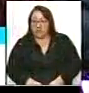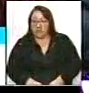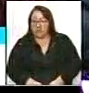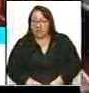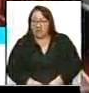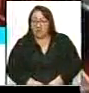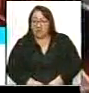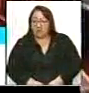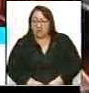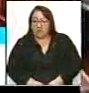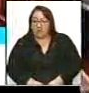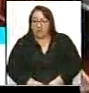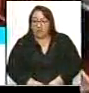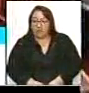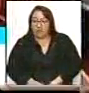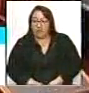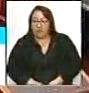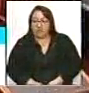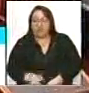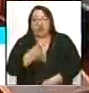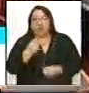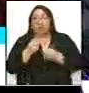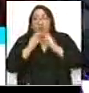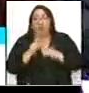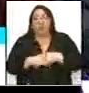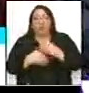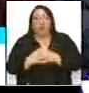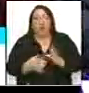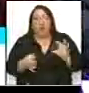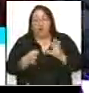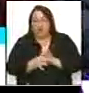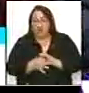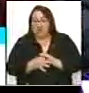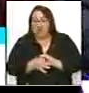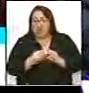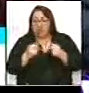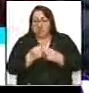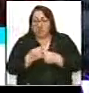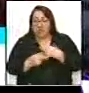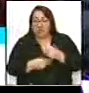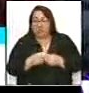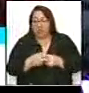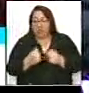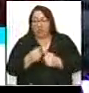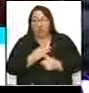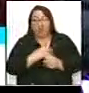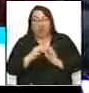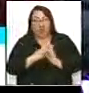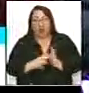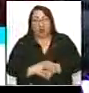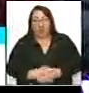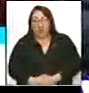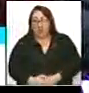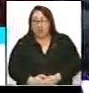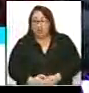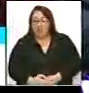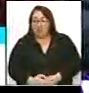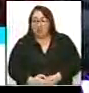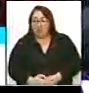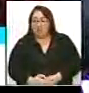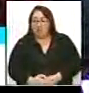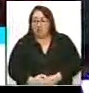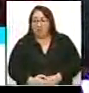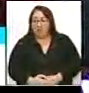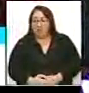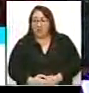No sé qué referente tenemos como resultados de alianzas de partidos nacionales con gobiernos regionales, porque son intereses